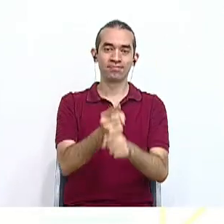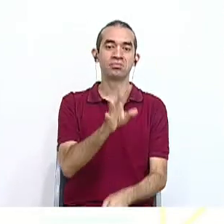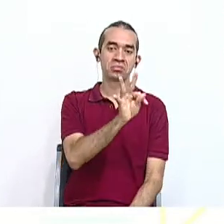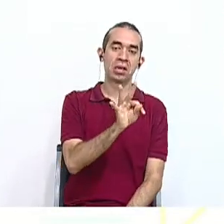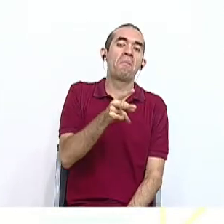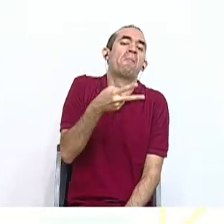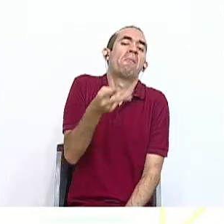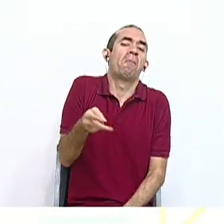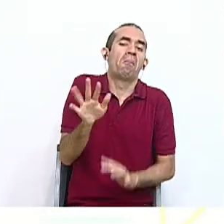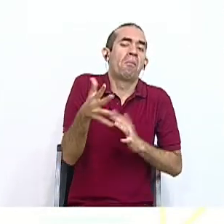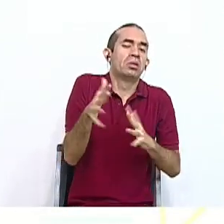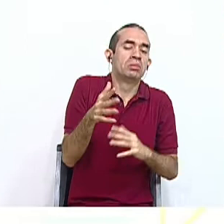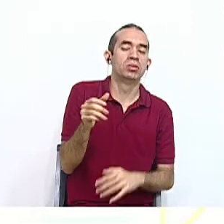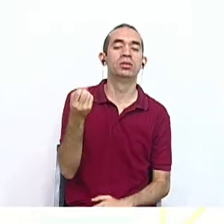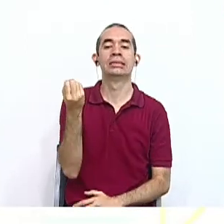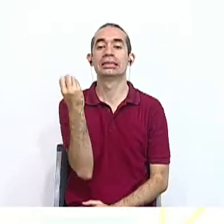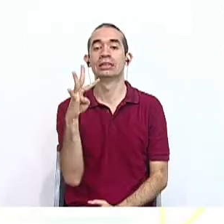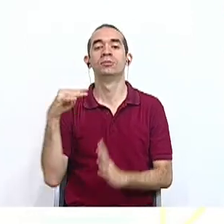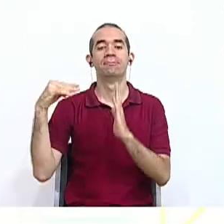es aproximadamente